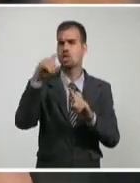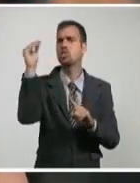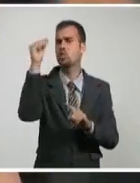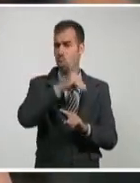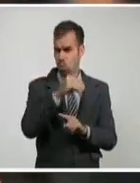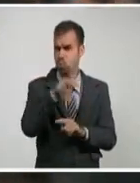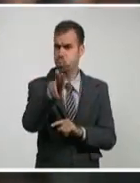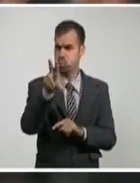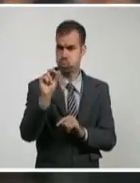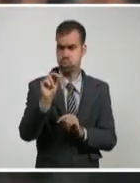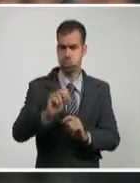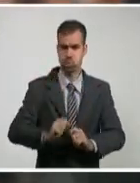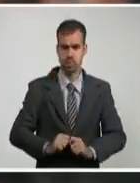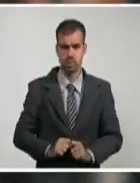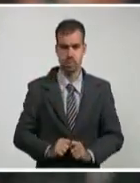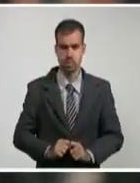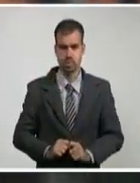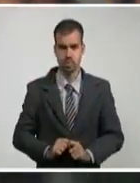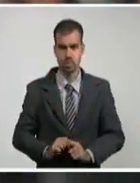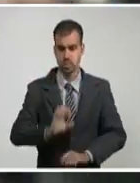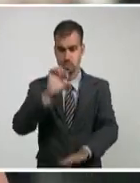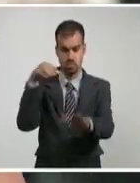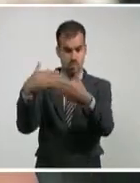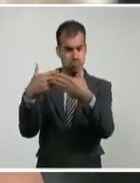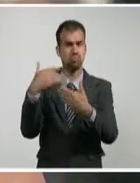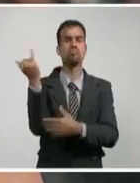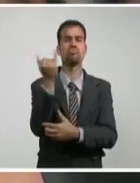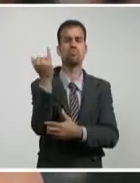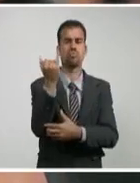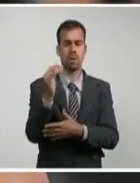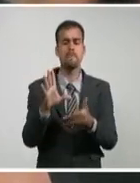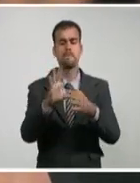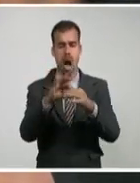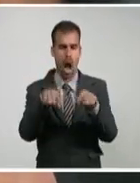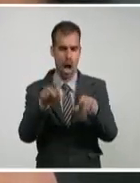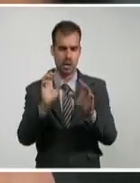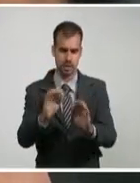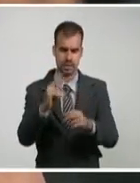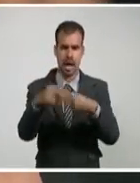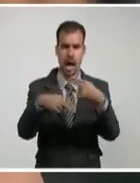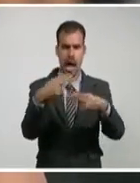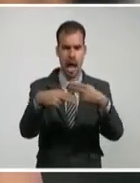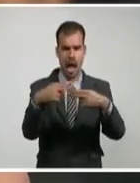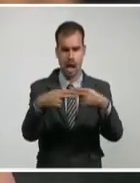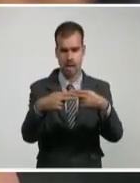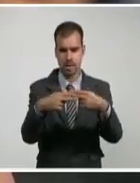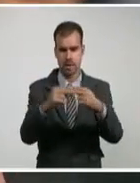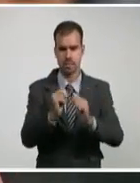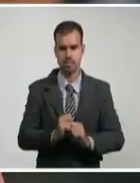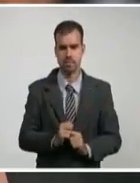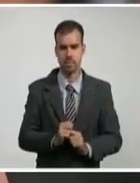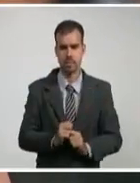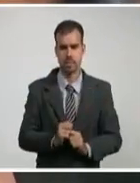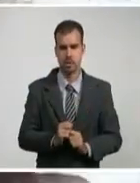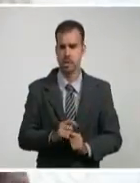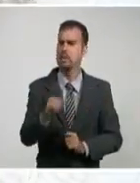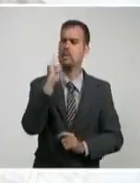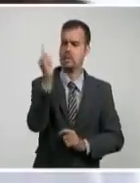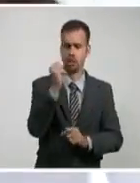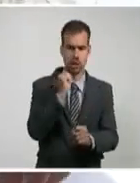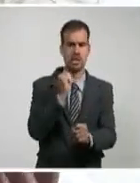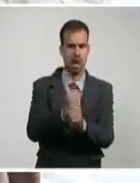una compañía internacional que opera este tipo de graneles en el país e internacionalmente